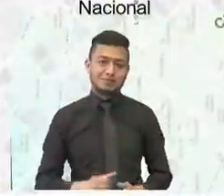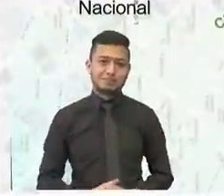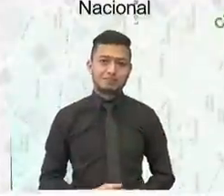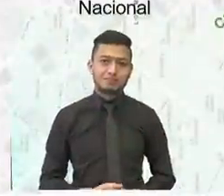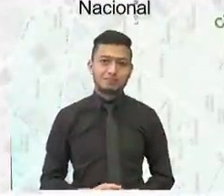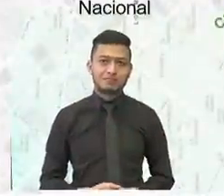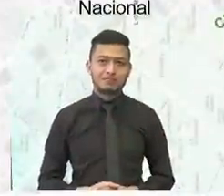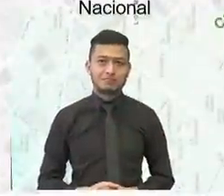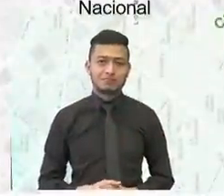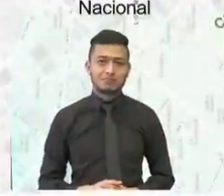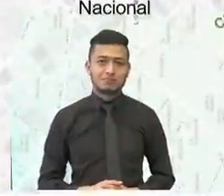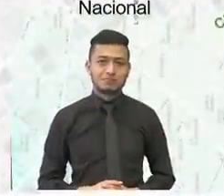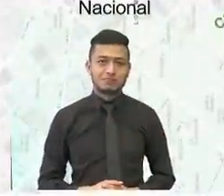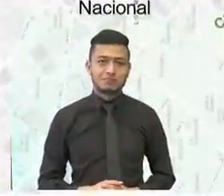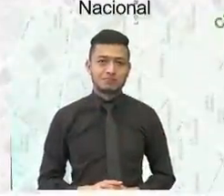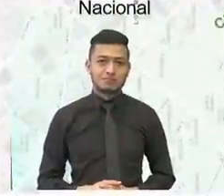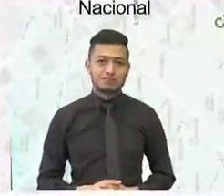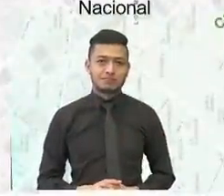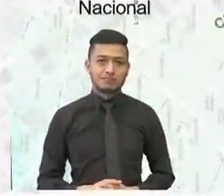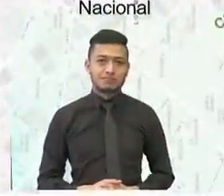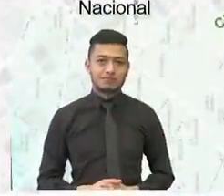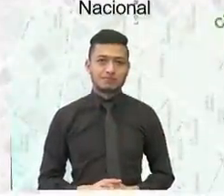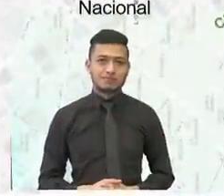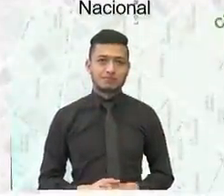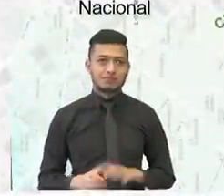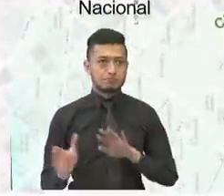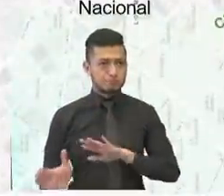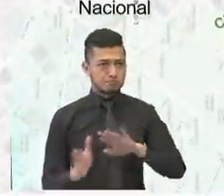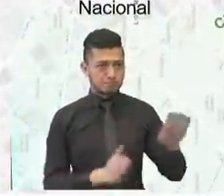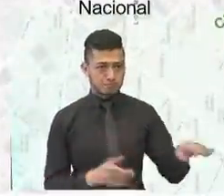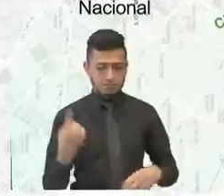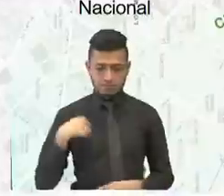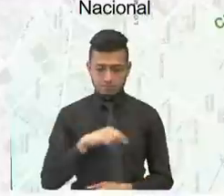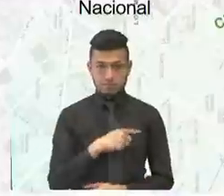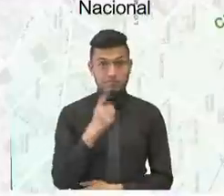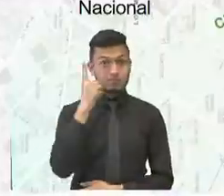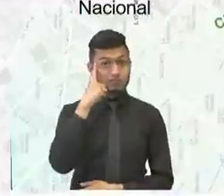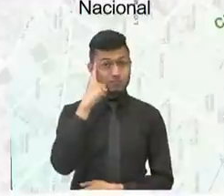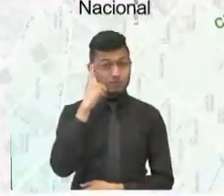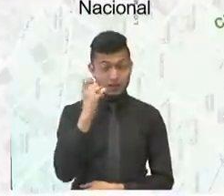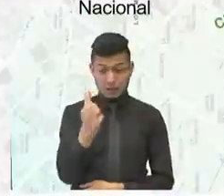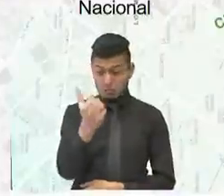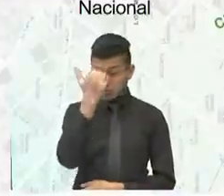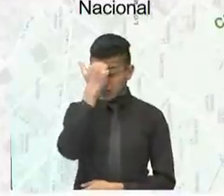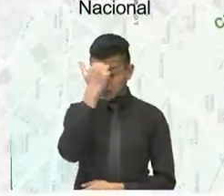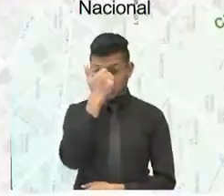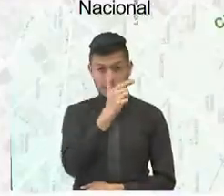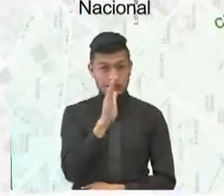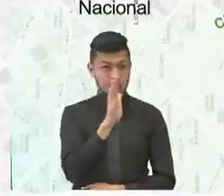Pero creemos que la principal desventaja de la propuesta de dejar la séptima como